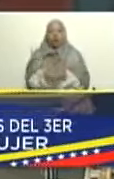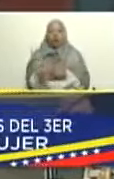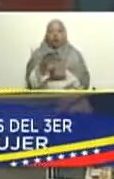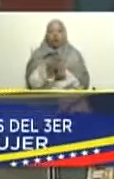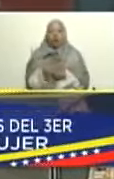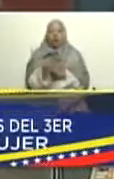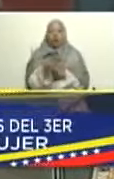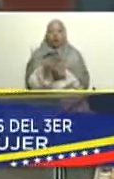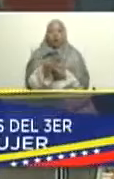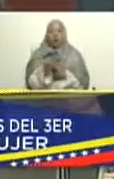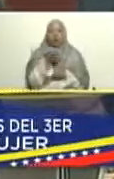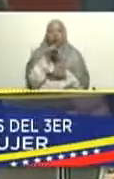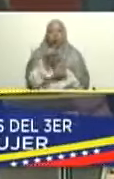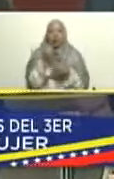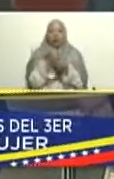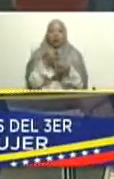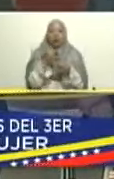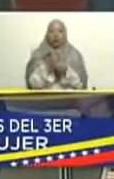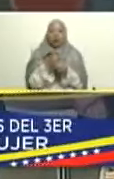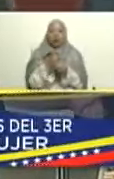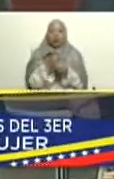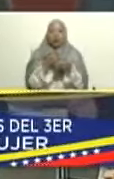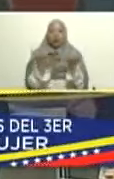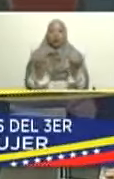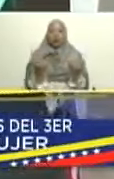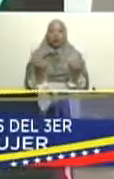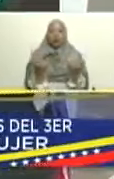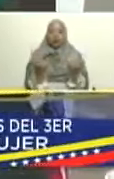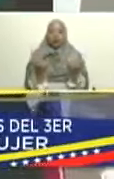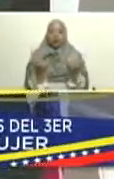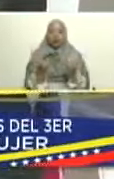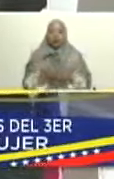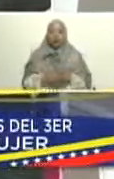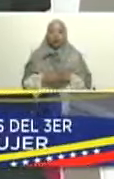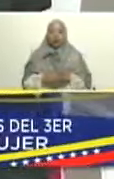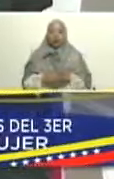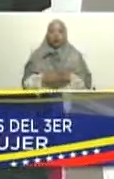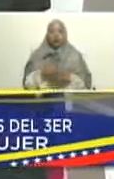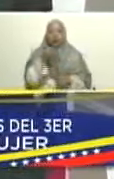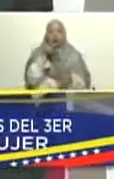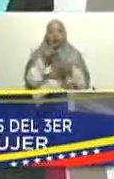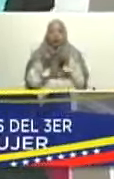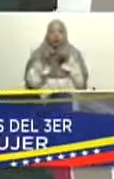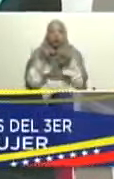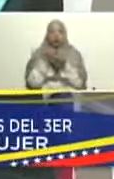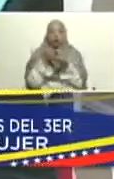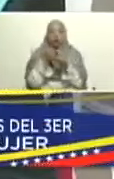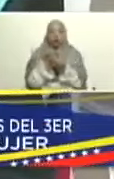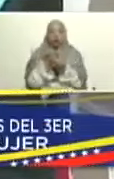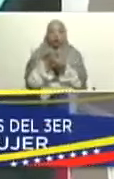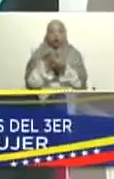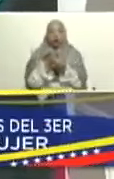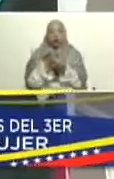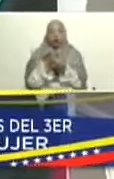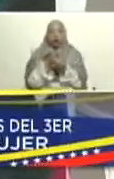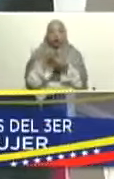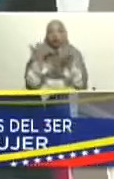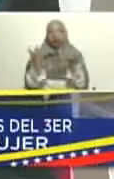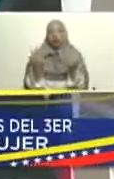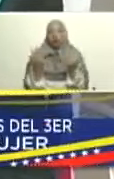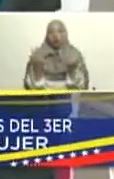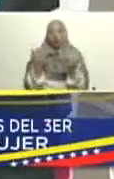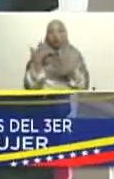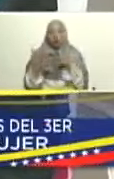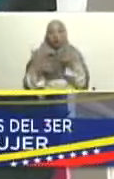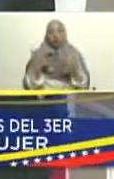en este momento nos apoyó con un crédito, nuestro primer crédito, con todo lo que era para llevar para allá justamente materia prima y todo lo que era